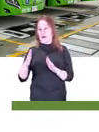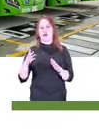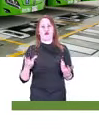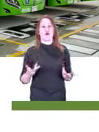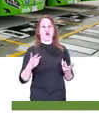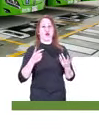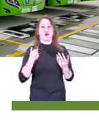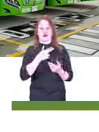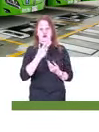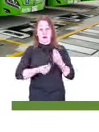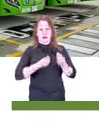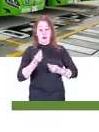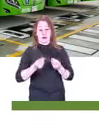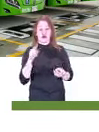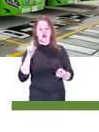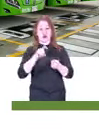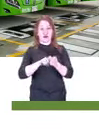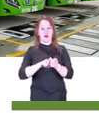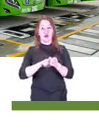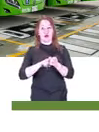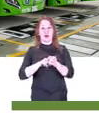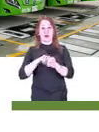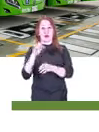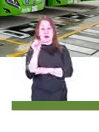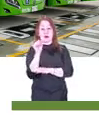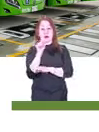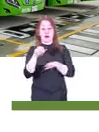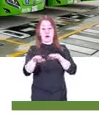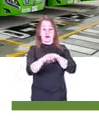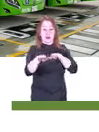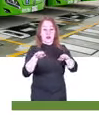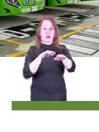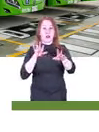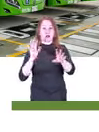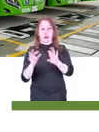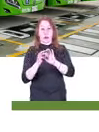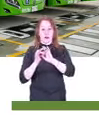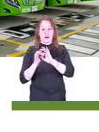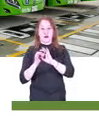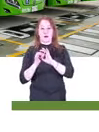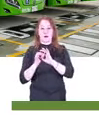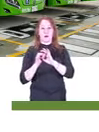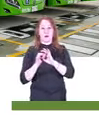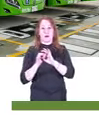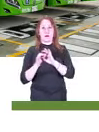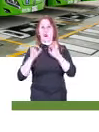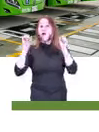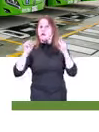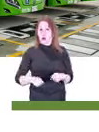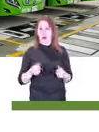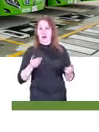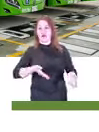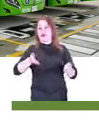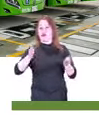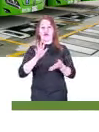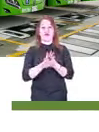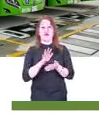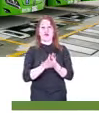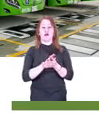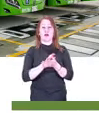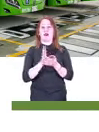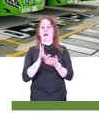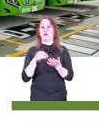Si hacemos y registramos nuestro viaje como pico y placa solidario, pues entonces puede moverse reconociendo básicamente y